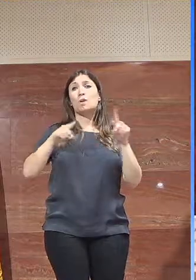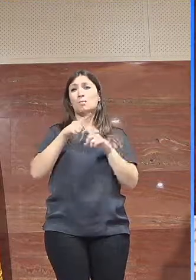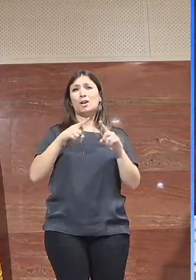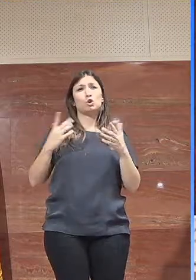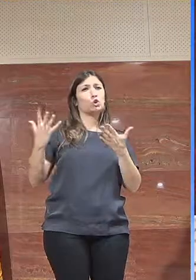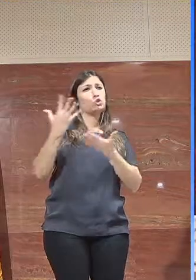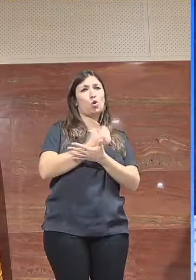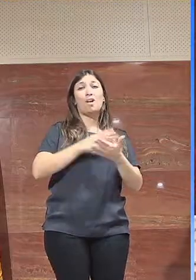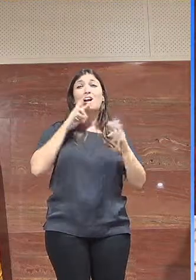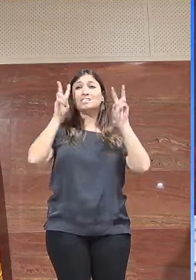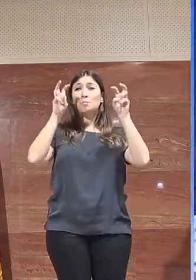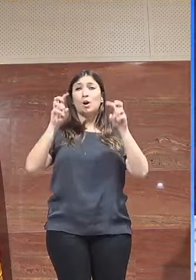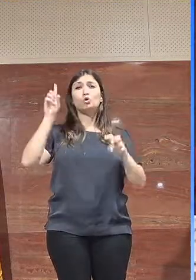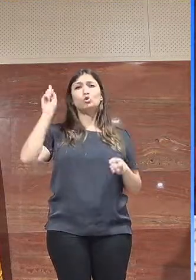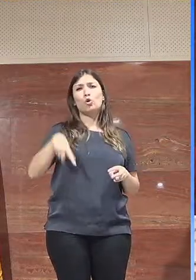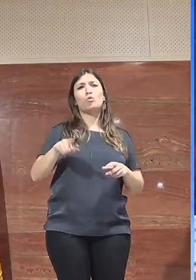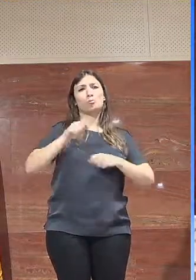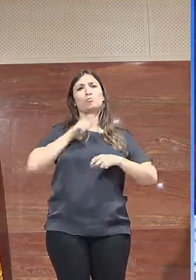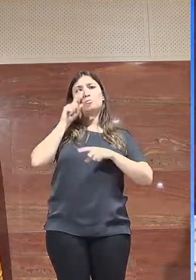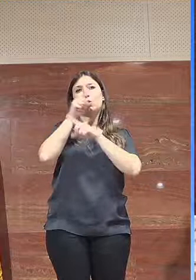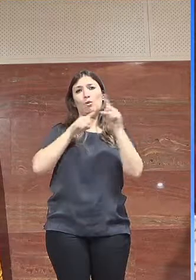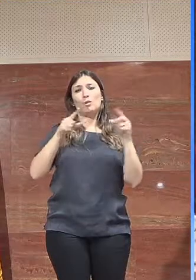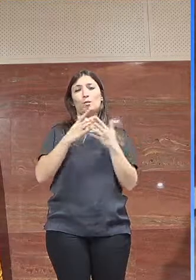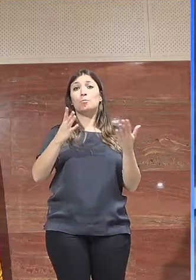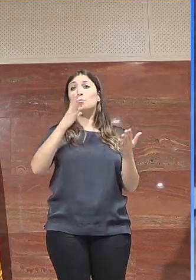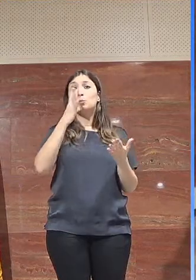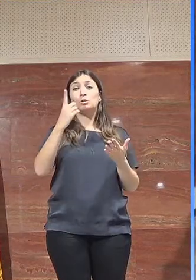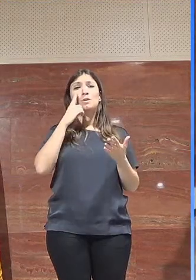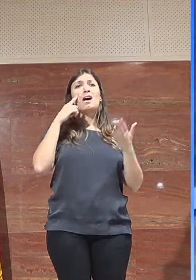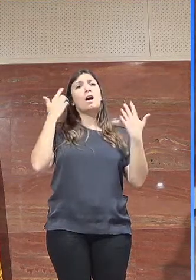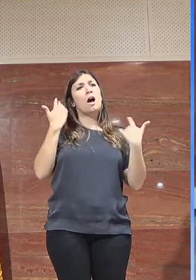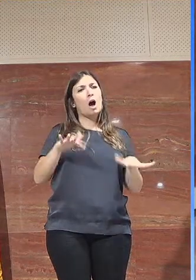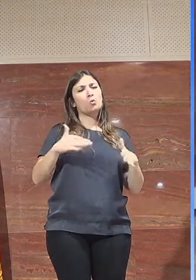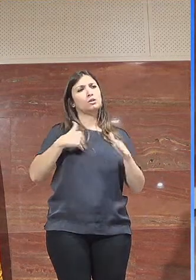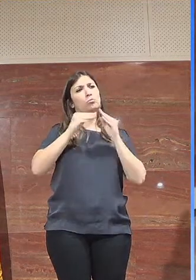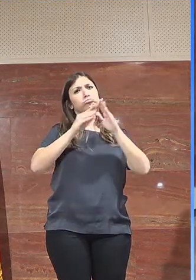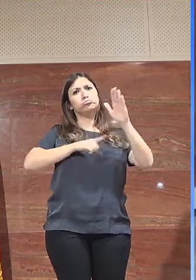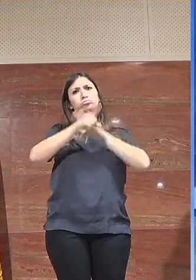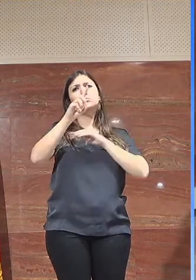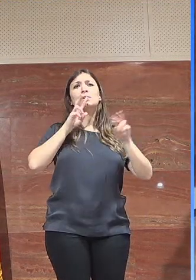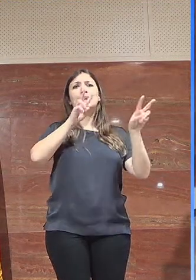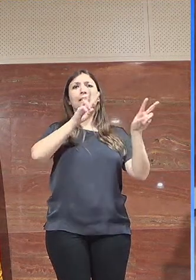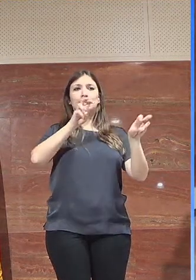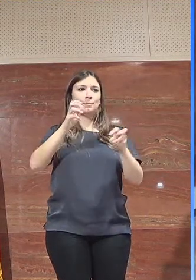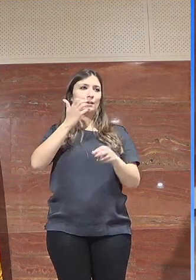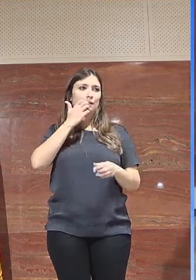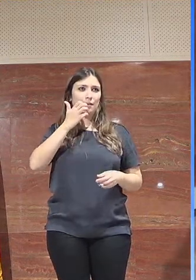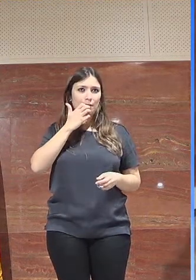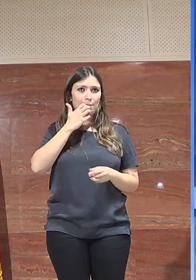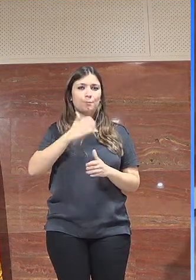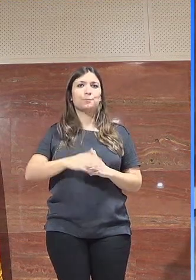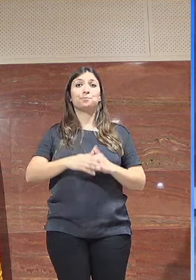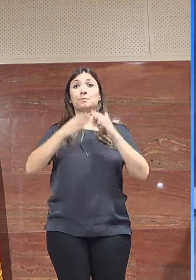todos los apartados que os hemos referido, ¿no? A pesar de que se ha avanzado sustancialmente en los temas relacionados con